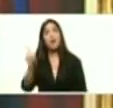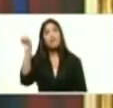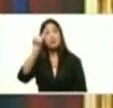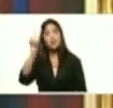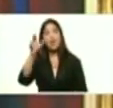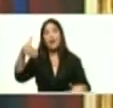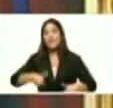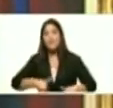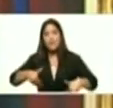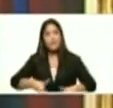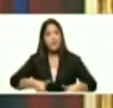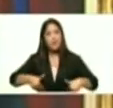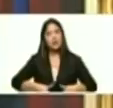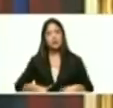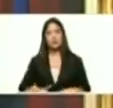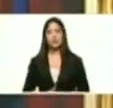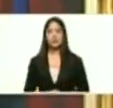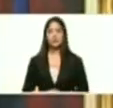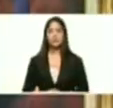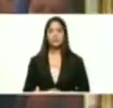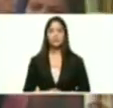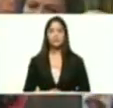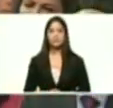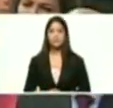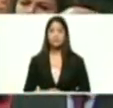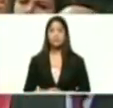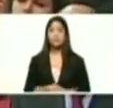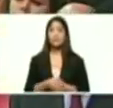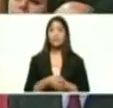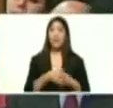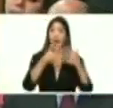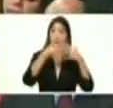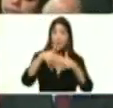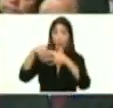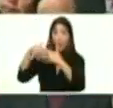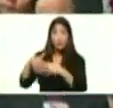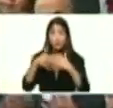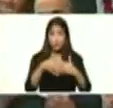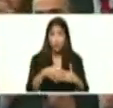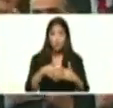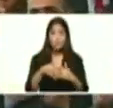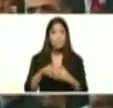gran esfuerzo nacional, convertir estos 14 motores en el eje.